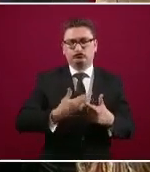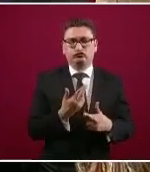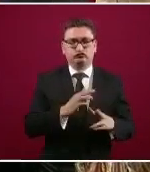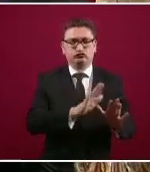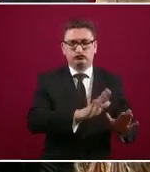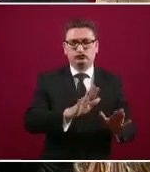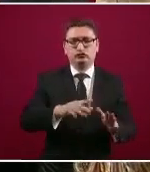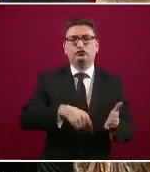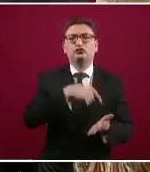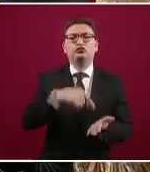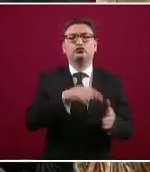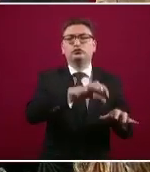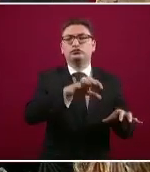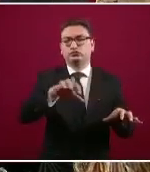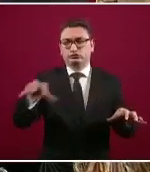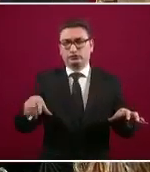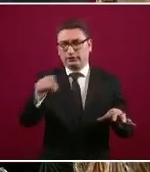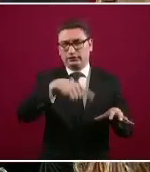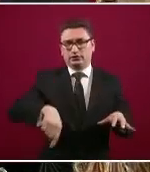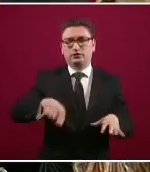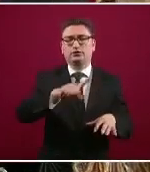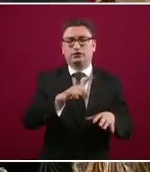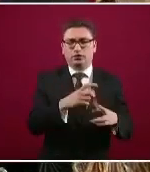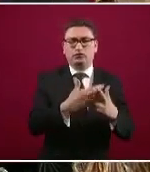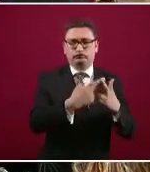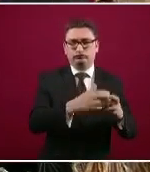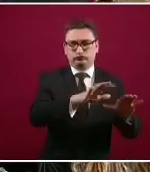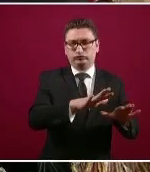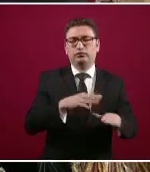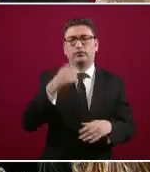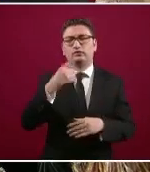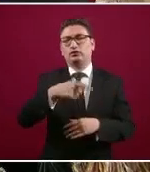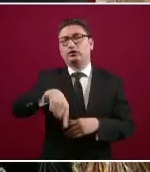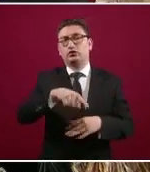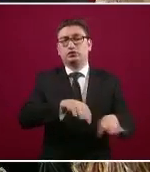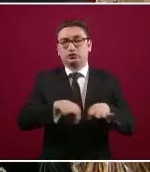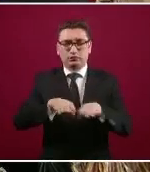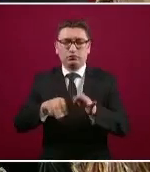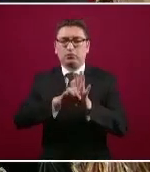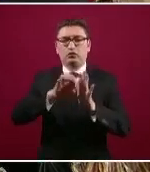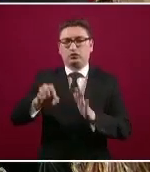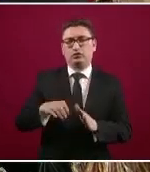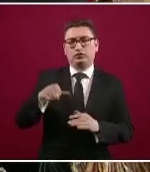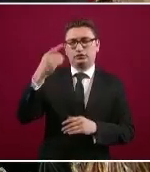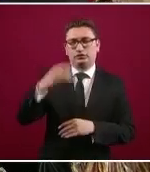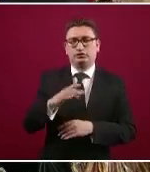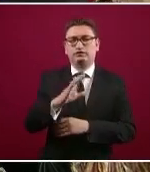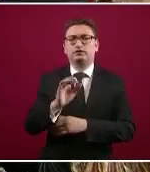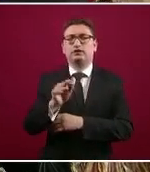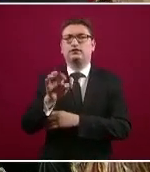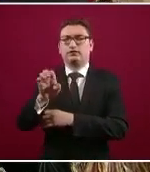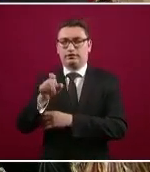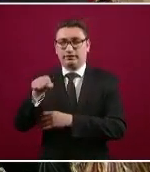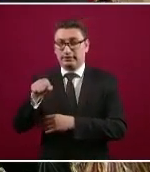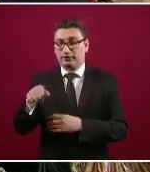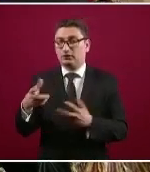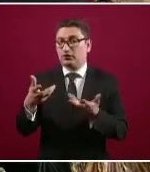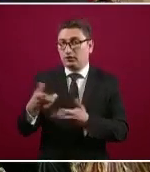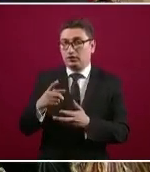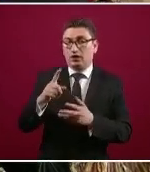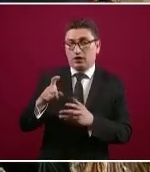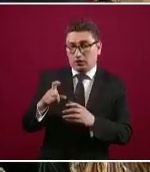local sus diversas formas de trabajo con el agua. Por ejemplo, con la Comisión Federal de Electricidad tiene que hacer un